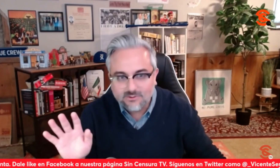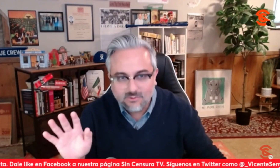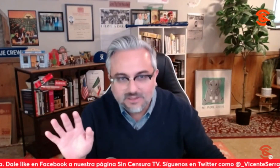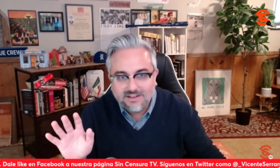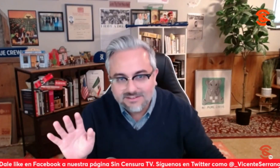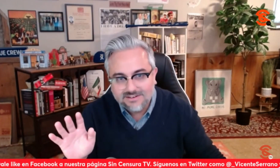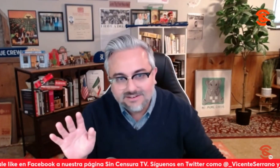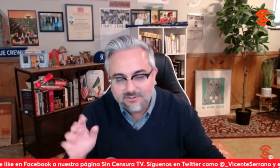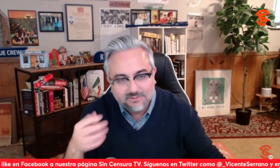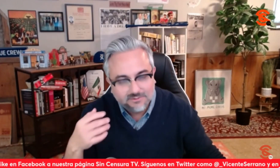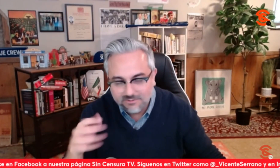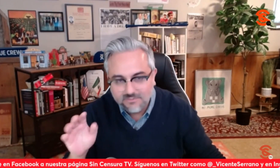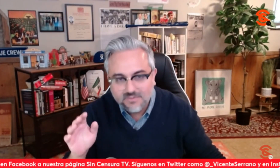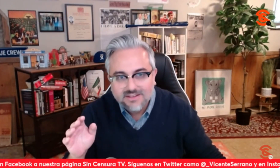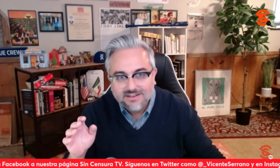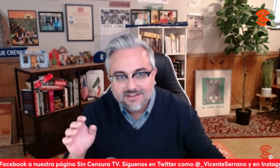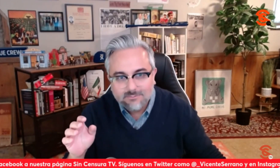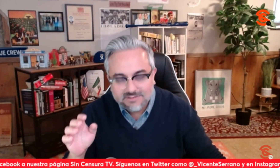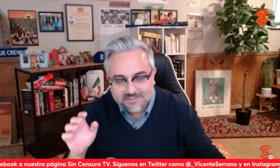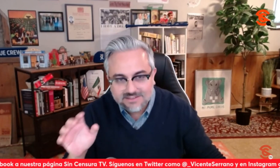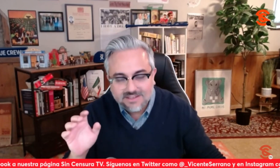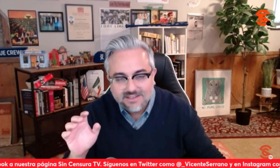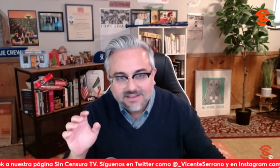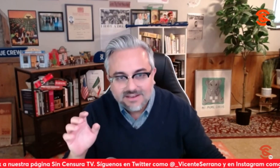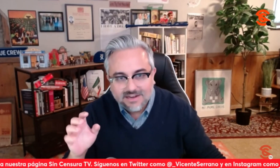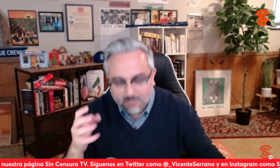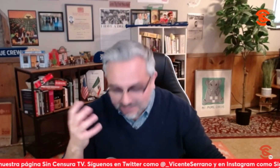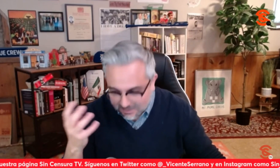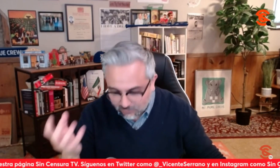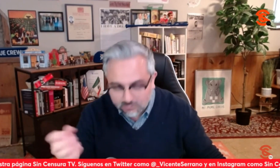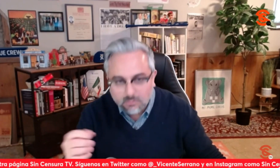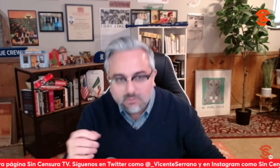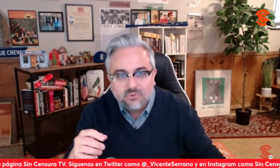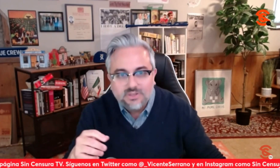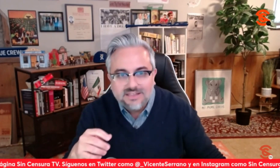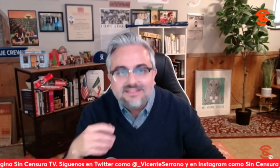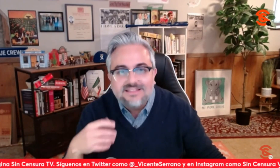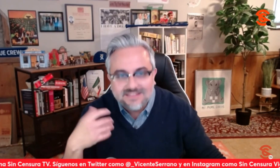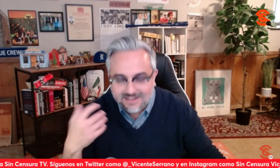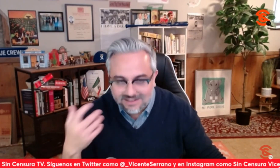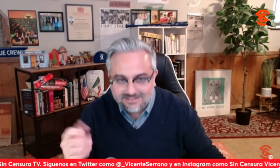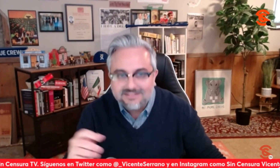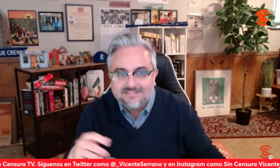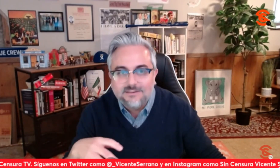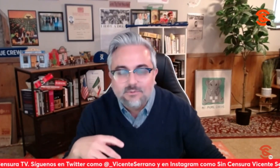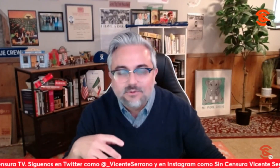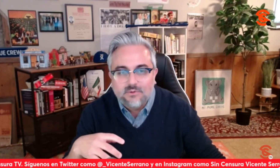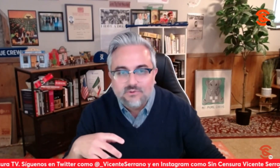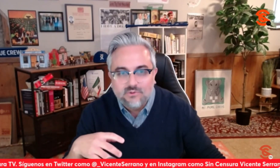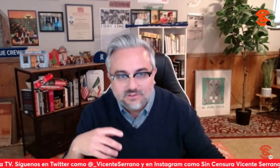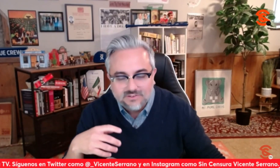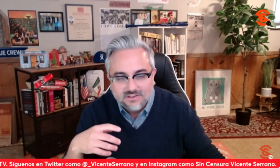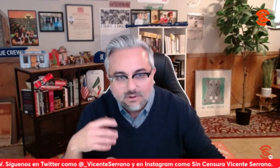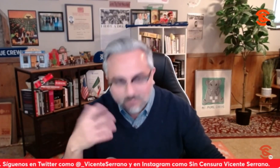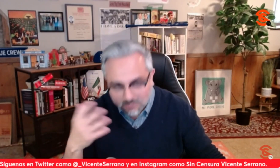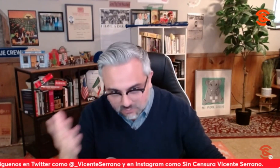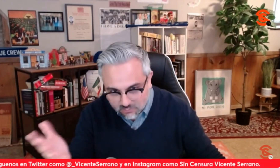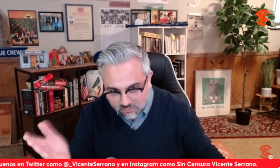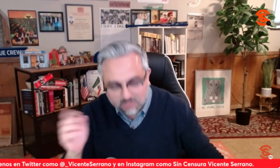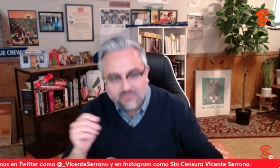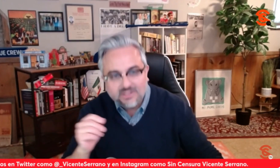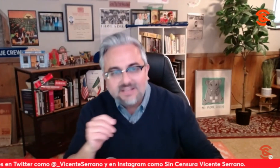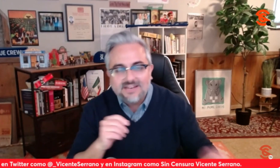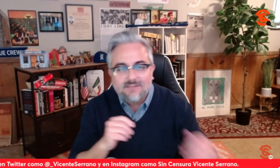tienen razón, ¿eh? Ahí tienen razón. No, no. Vicente, en la próxima oportunidad intentará hacerle este tipo de cuestiones como